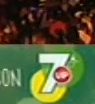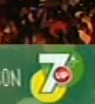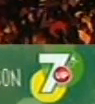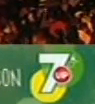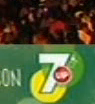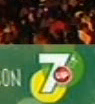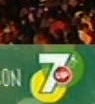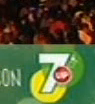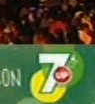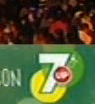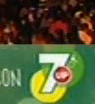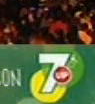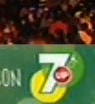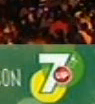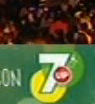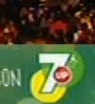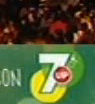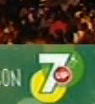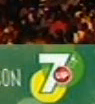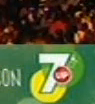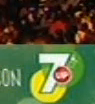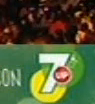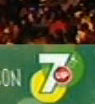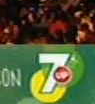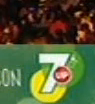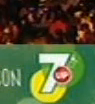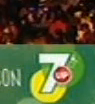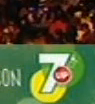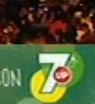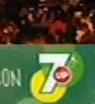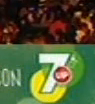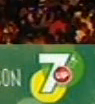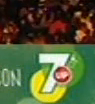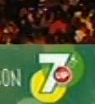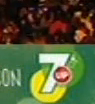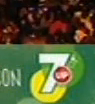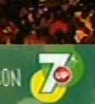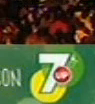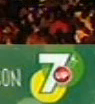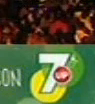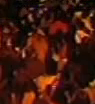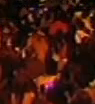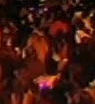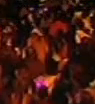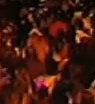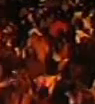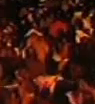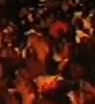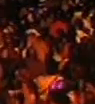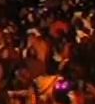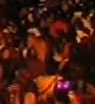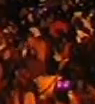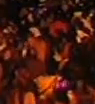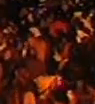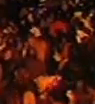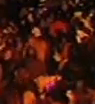murgas participante. Estamos ahí pendientes de que aparezcan esas dos murgas, esa murga nueva en Las Palmas de Gran Canaria, murga Las Palmitas se llama, y por